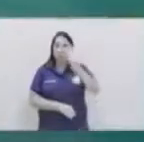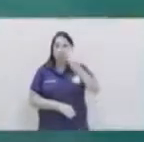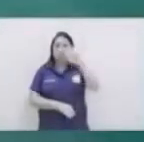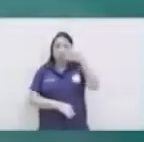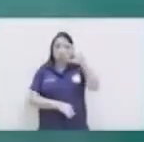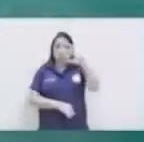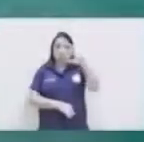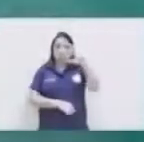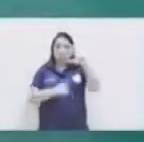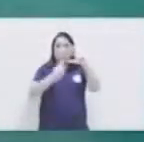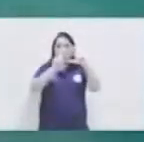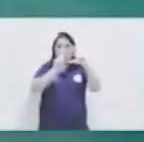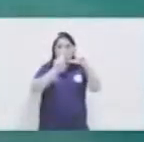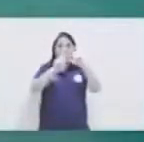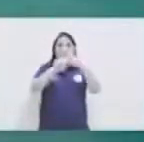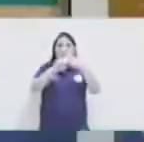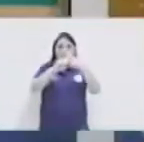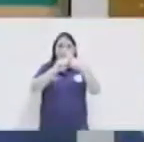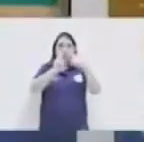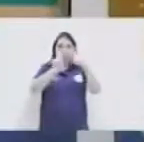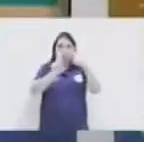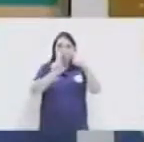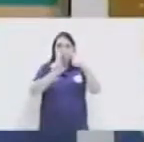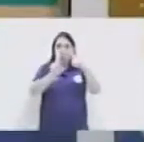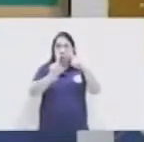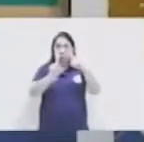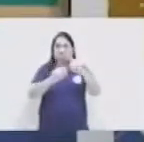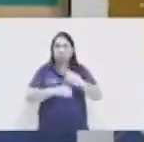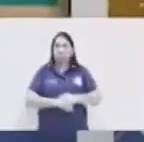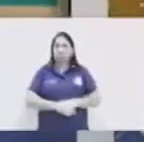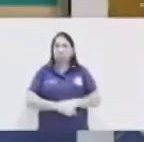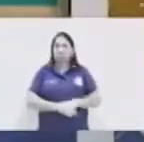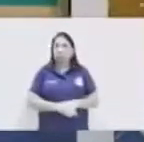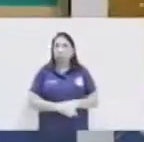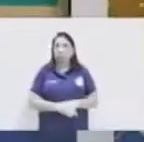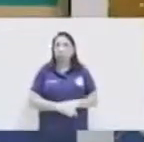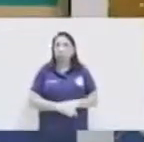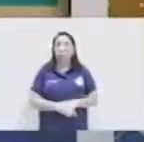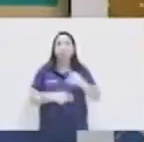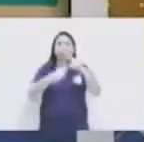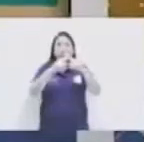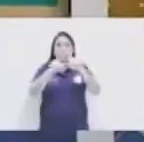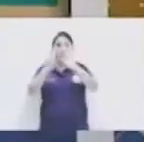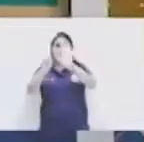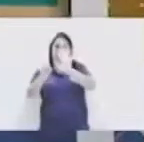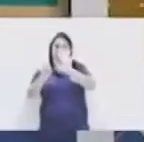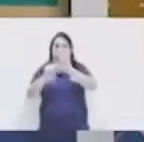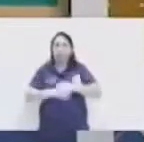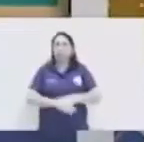que es 1, por C, que es 5,